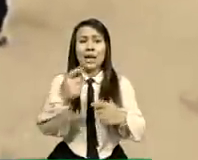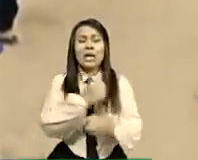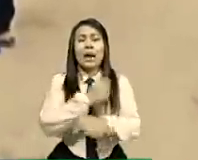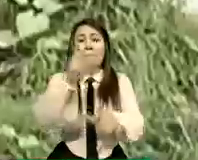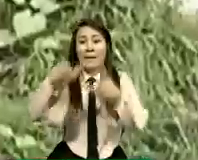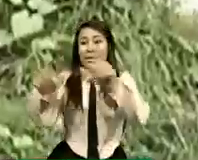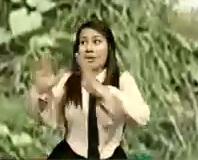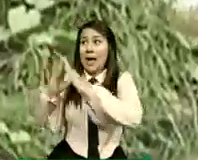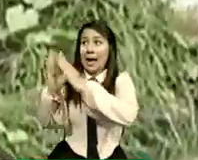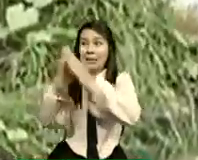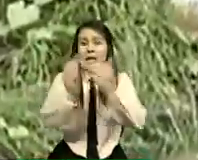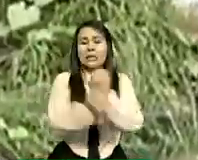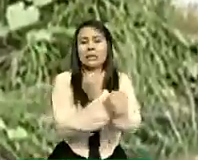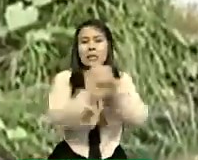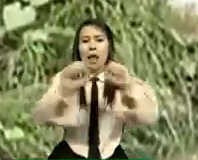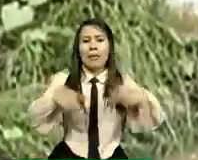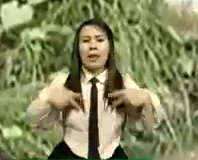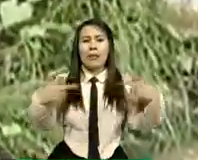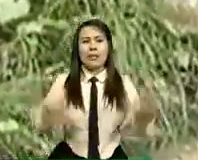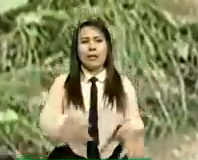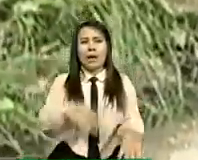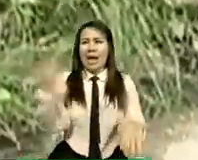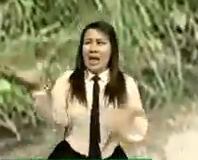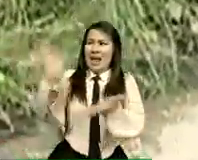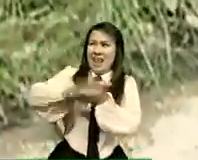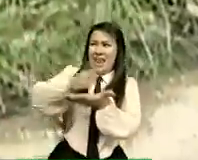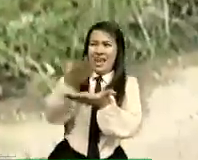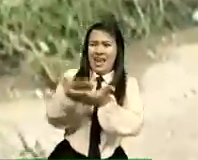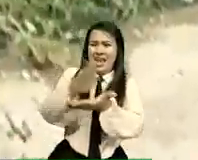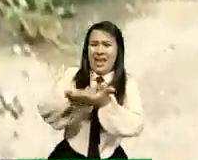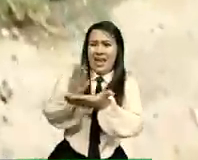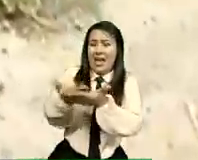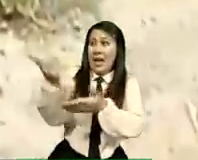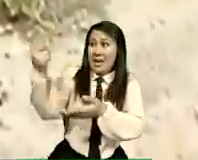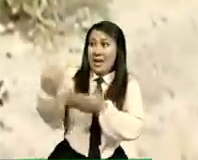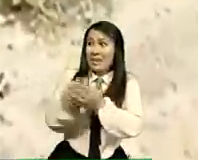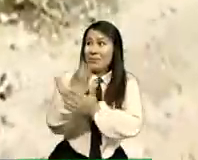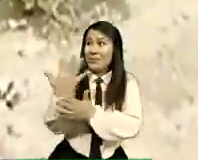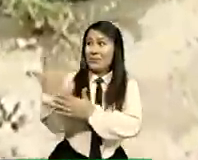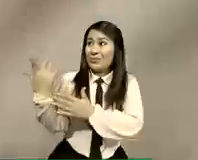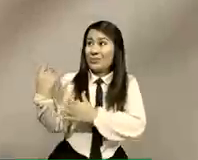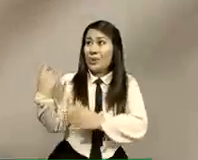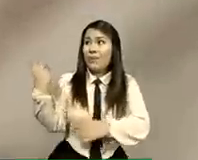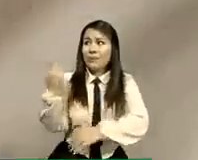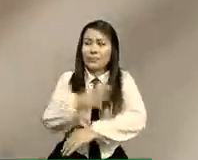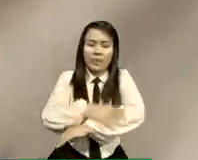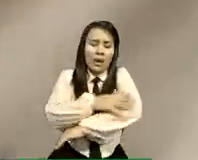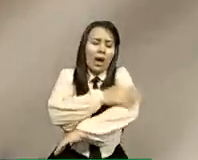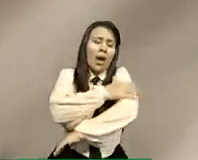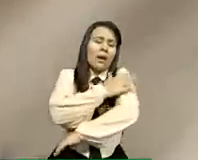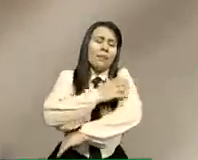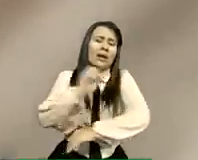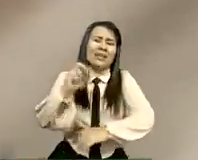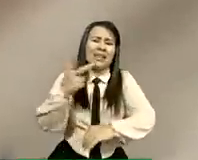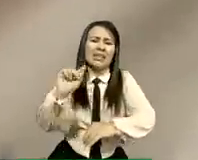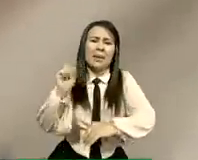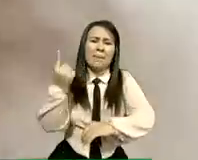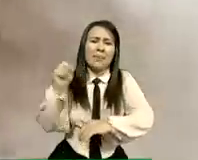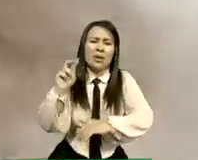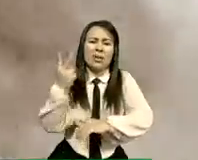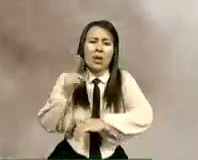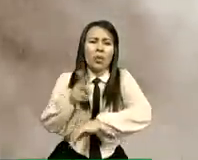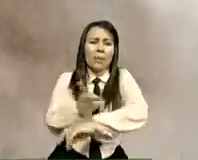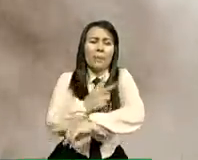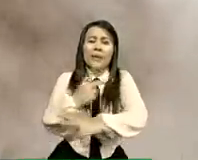vida. Ellos también se lanzaron a la maleza para apagar las llamas y terminaron con quemaduras de tercer, segundo y primer grado.